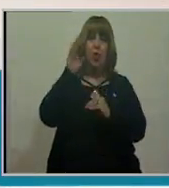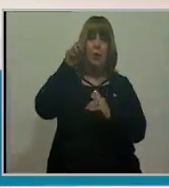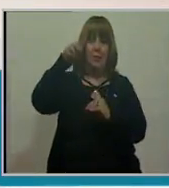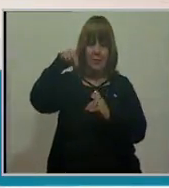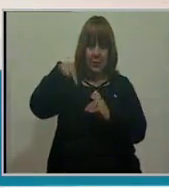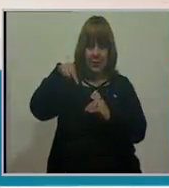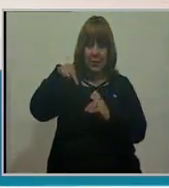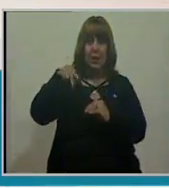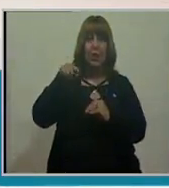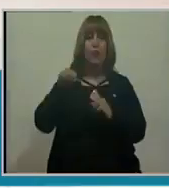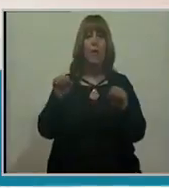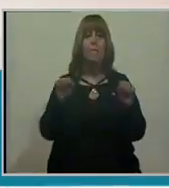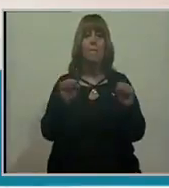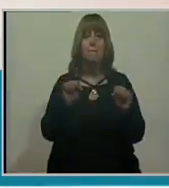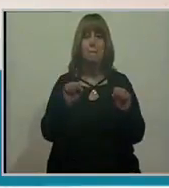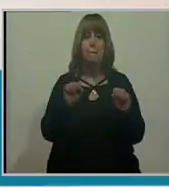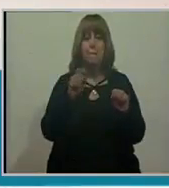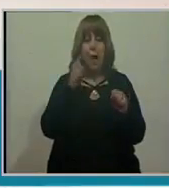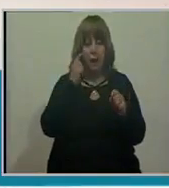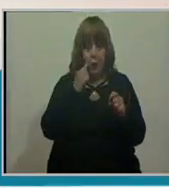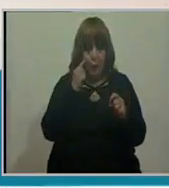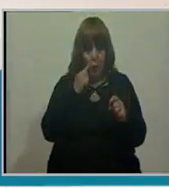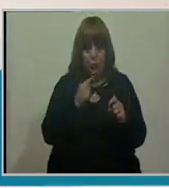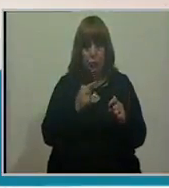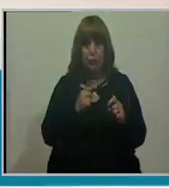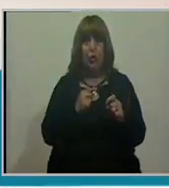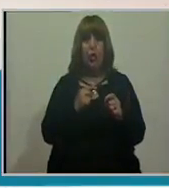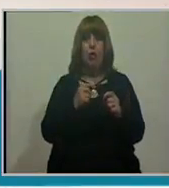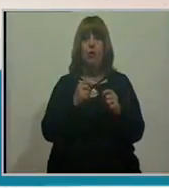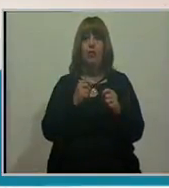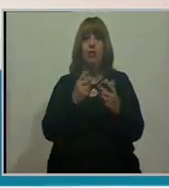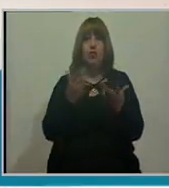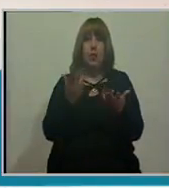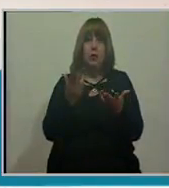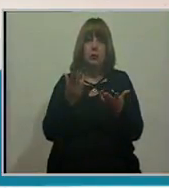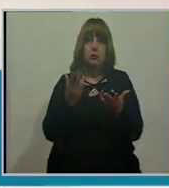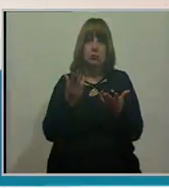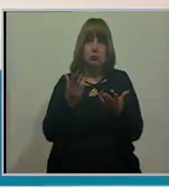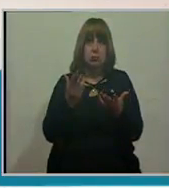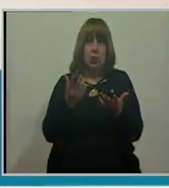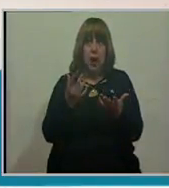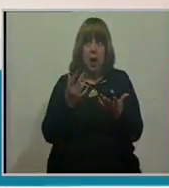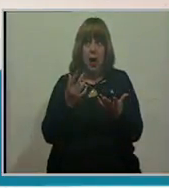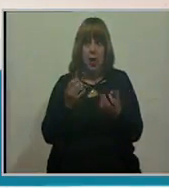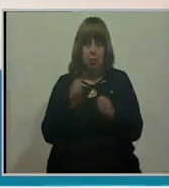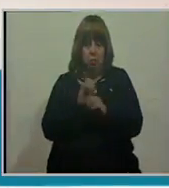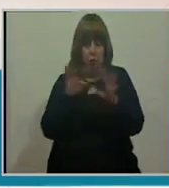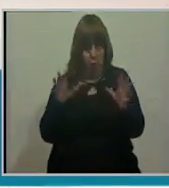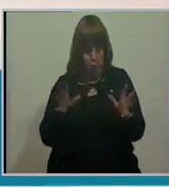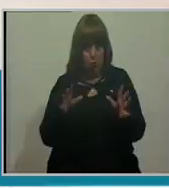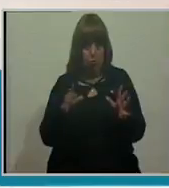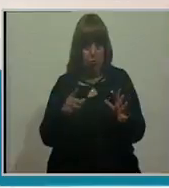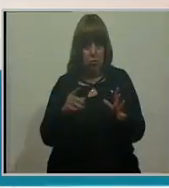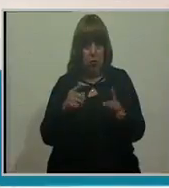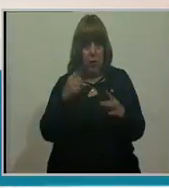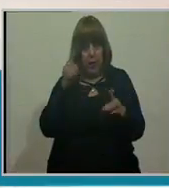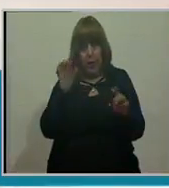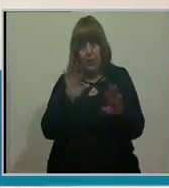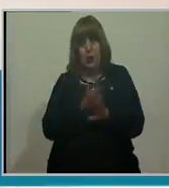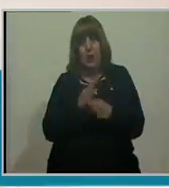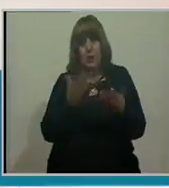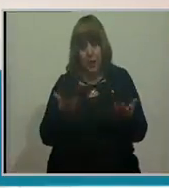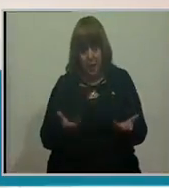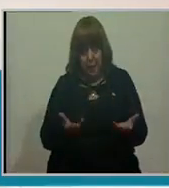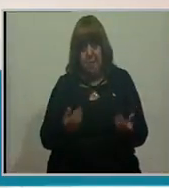accidental? ¿Fue a propósito? Parece que fue accidental. Bueno, fue dentro de una de las viviendas